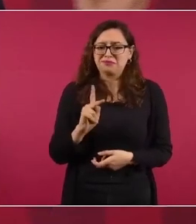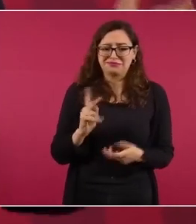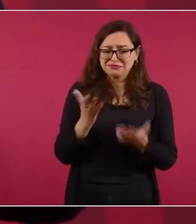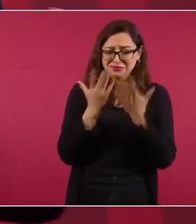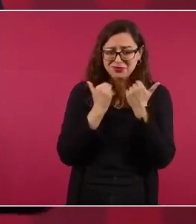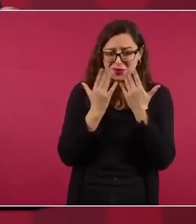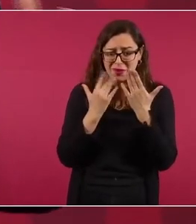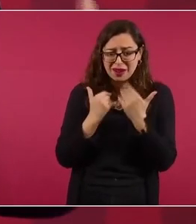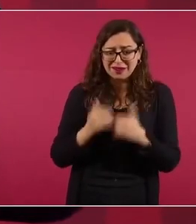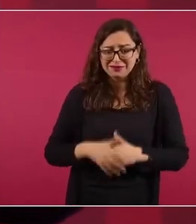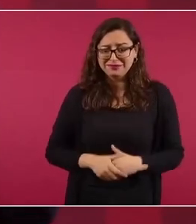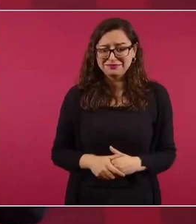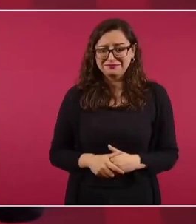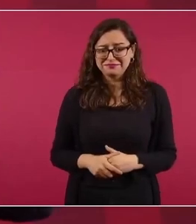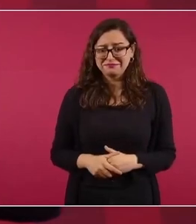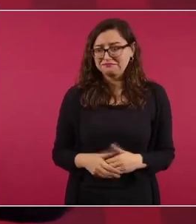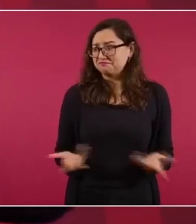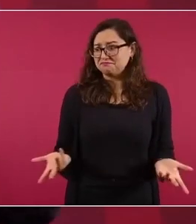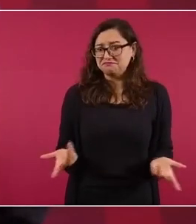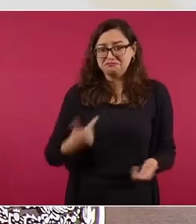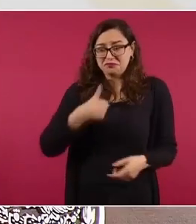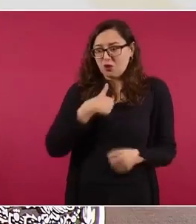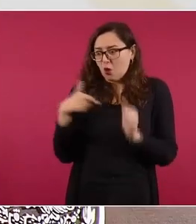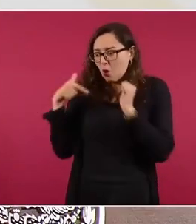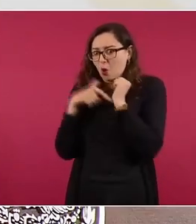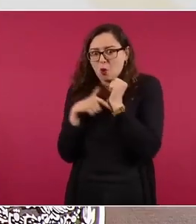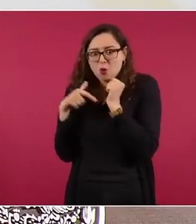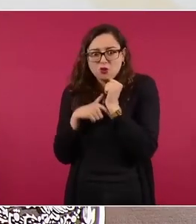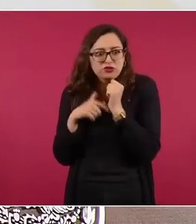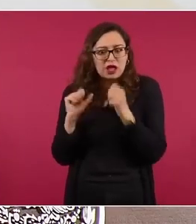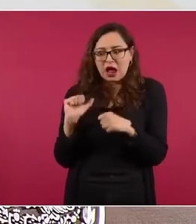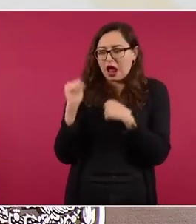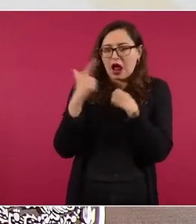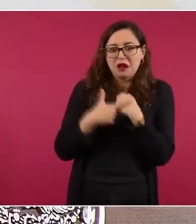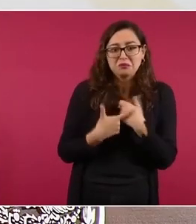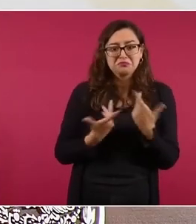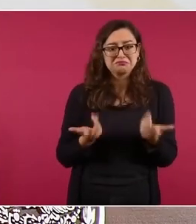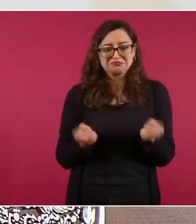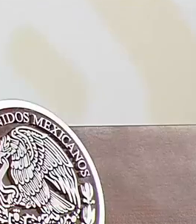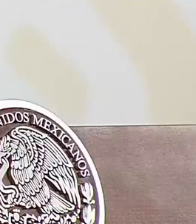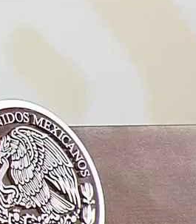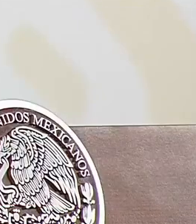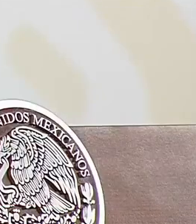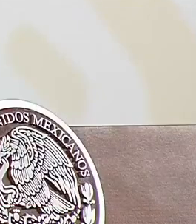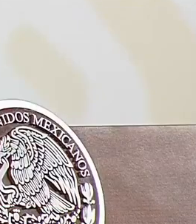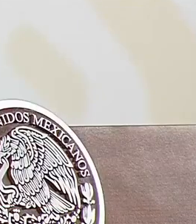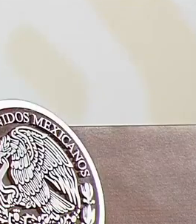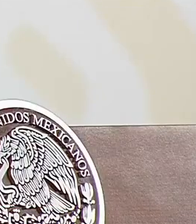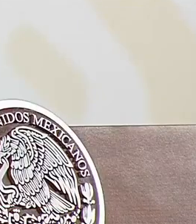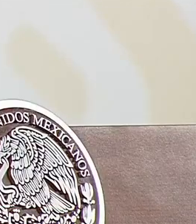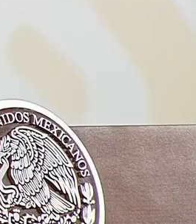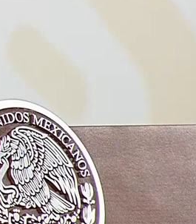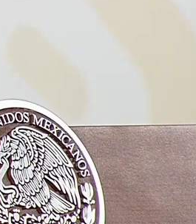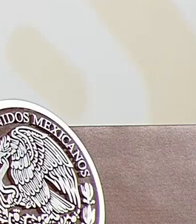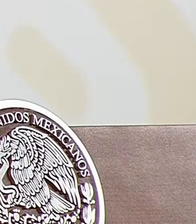Entonces sí, habría pues que esconder información,